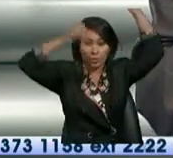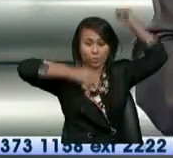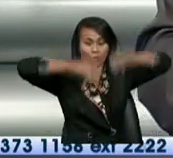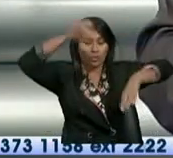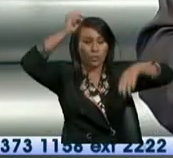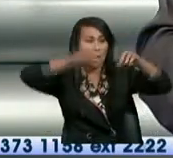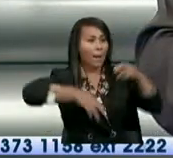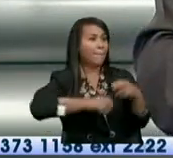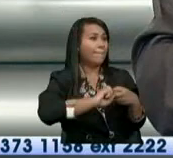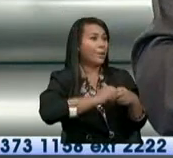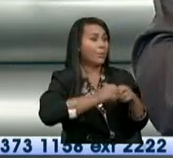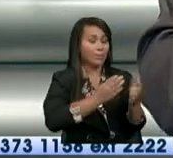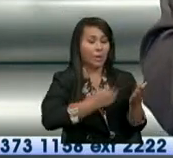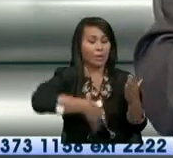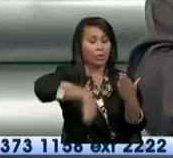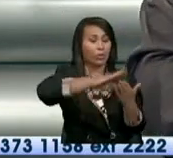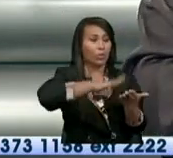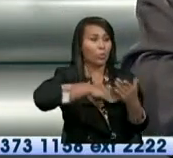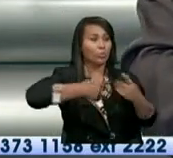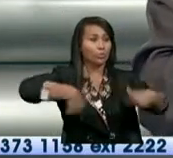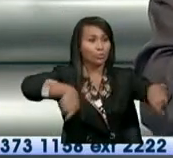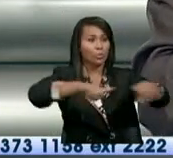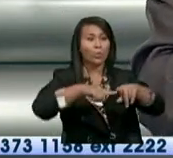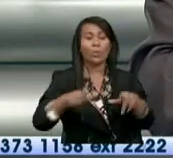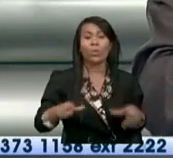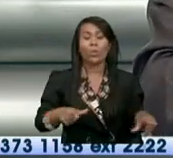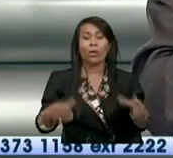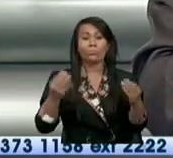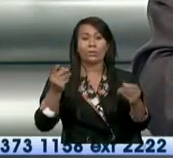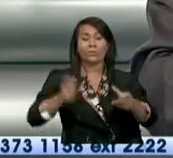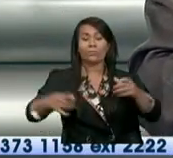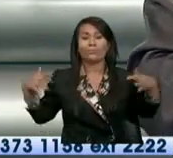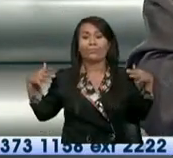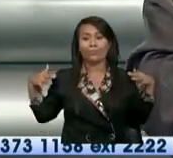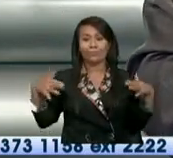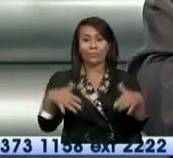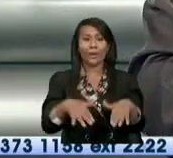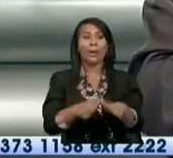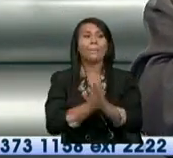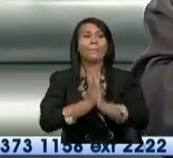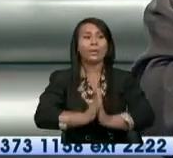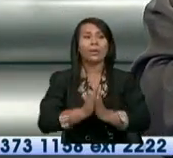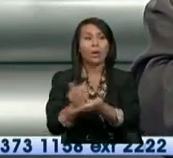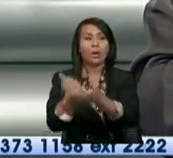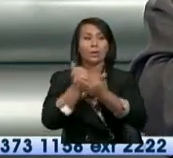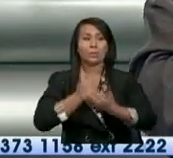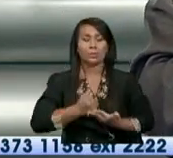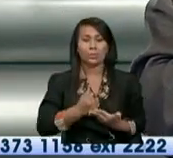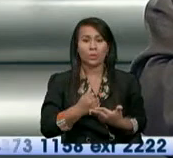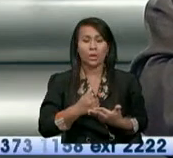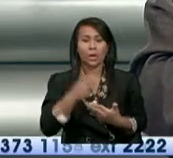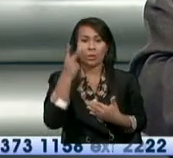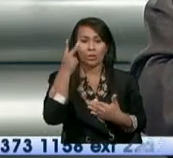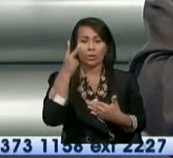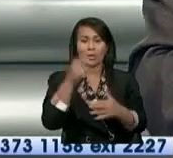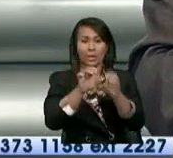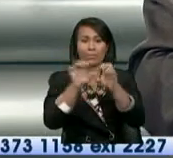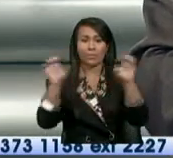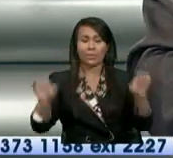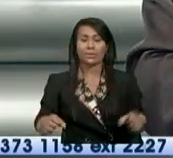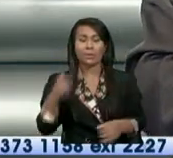problemas a toda esa zona, a todo ese sector. Habitantes de ese sector pidieron ayuda a dos instituciones para